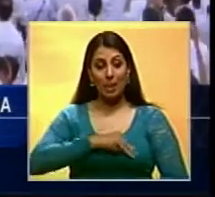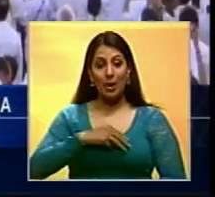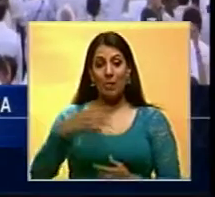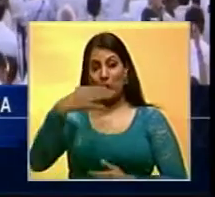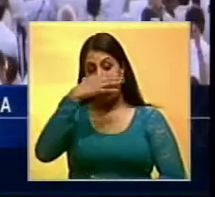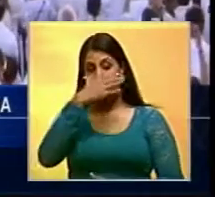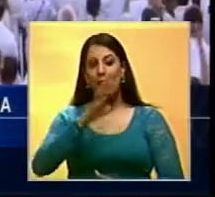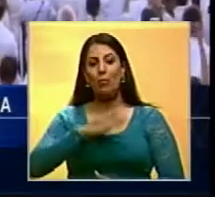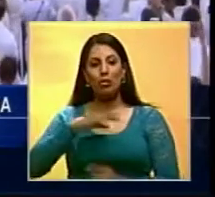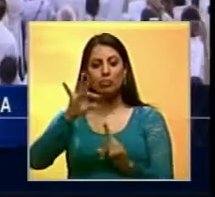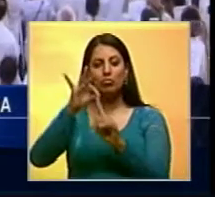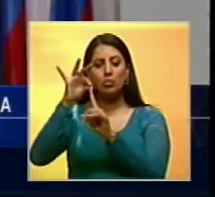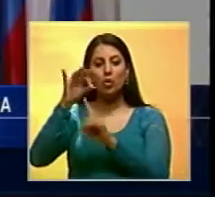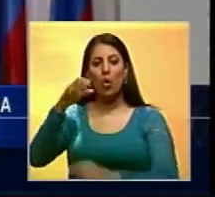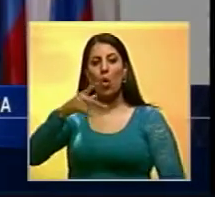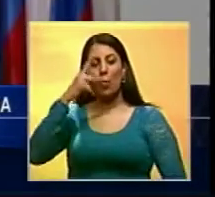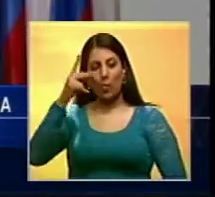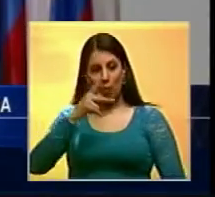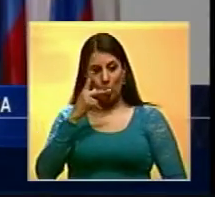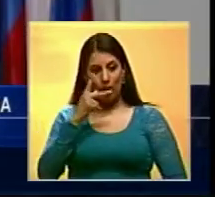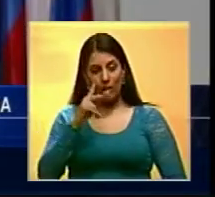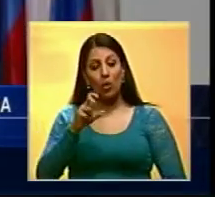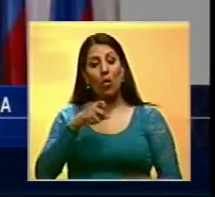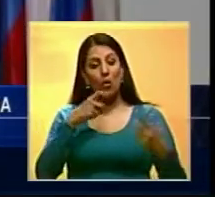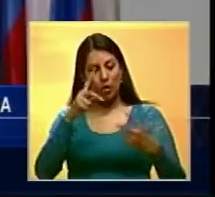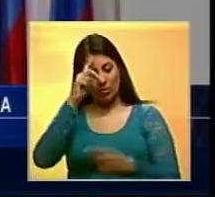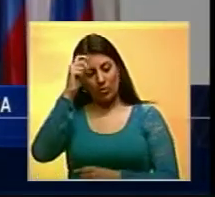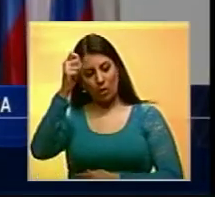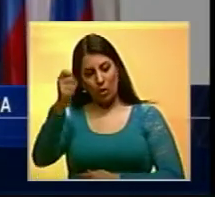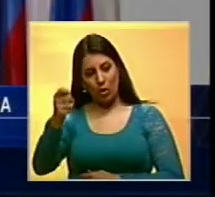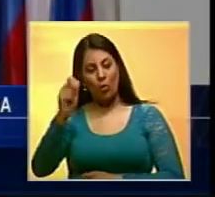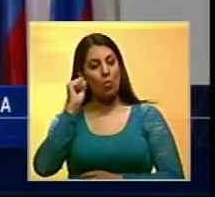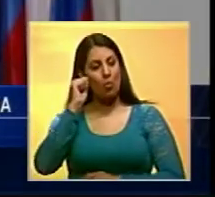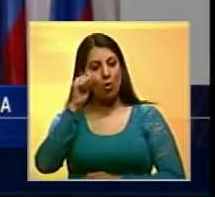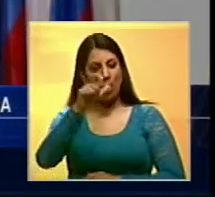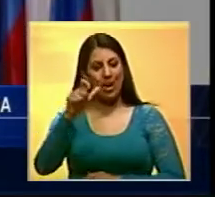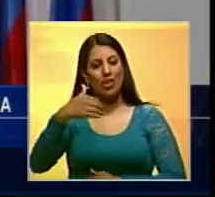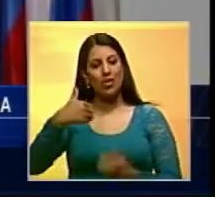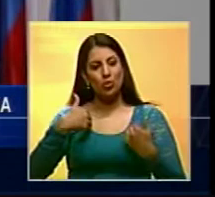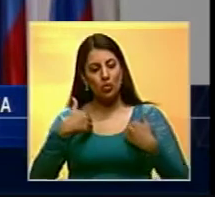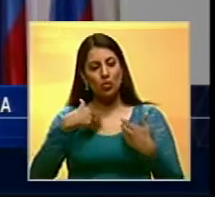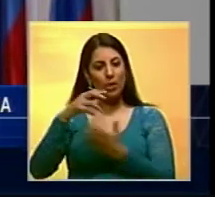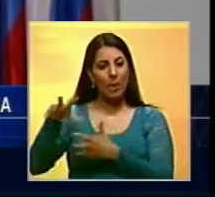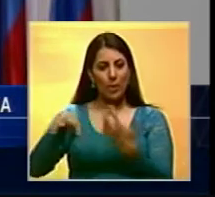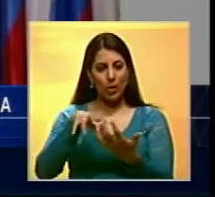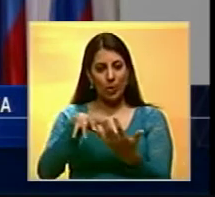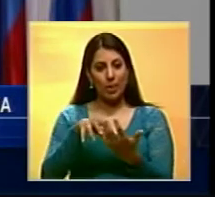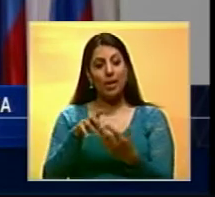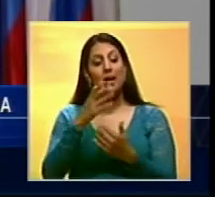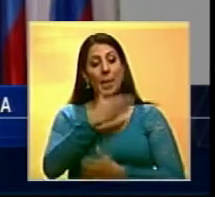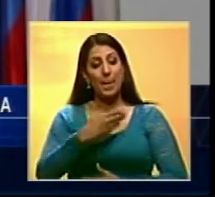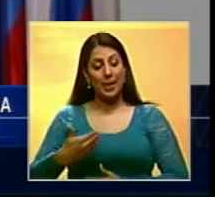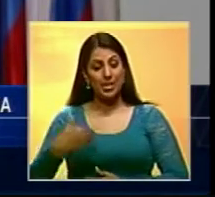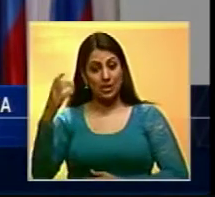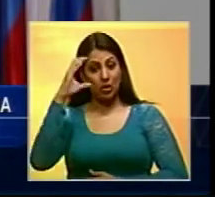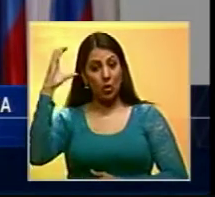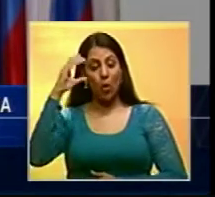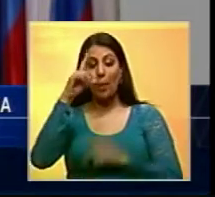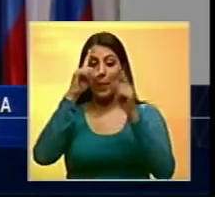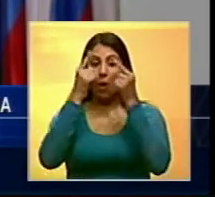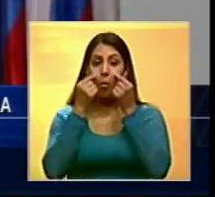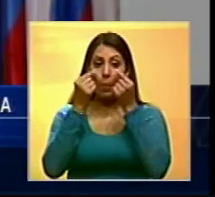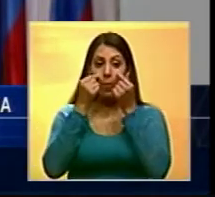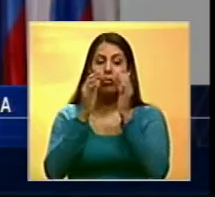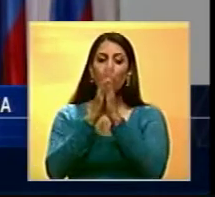guerrillero podrán ser elegidos políticamente y será un reconocimiento a las mujeres como víctimas del conflicto. El presidente de Colombia, Juan Manuel